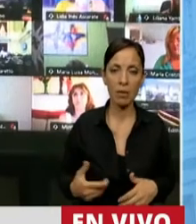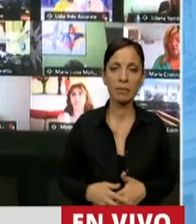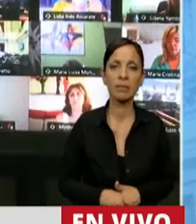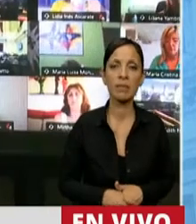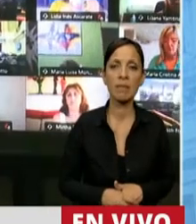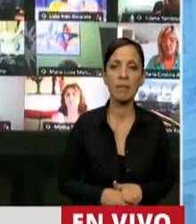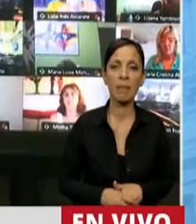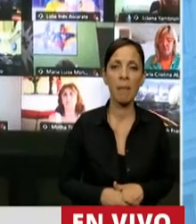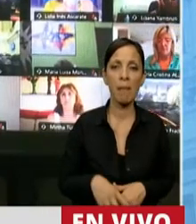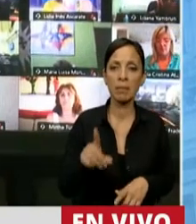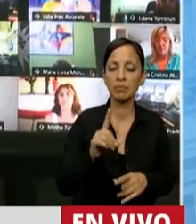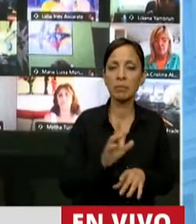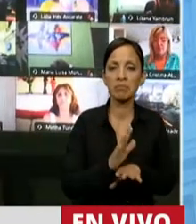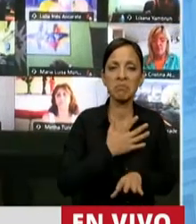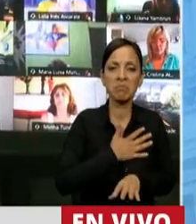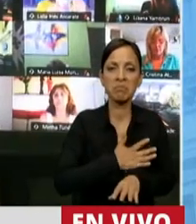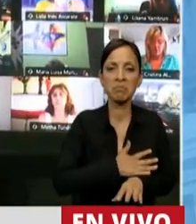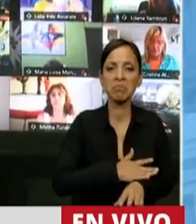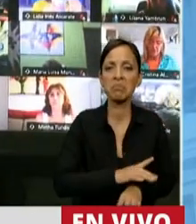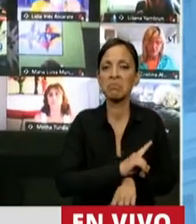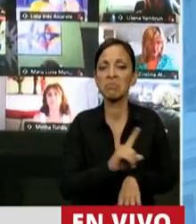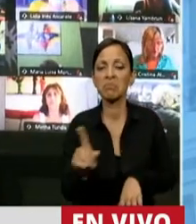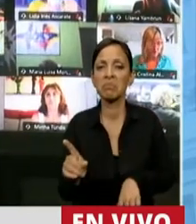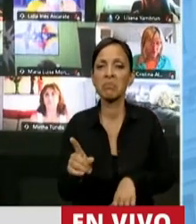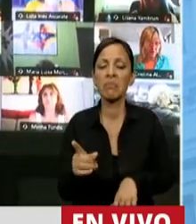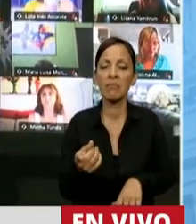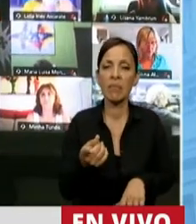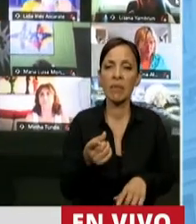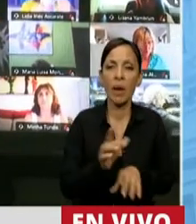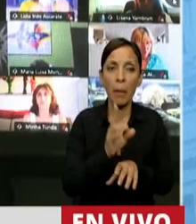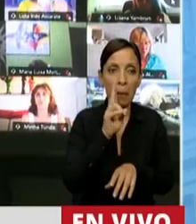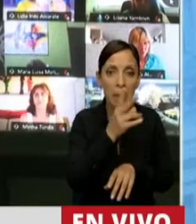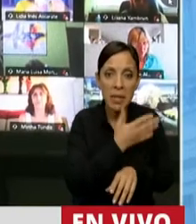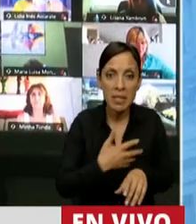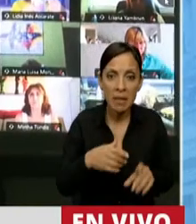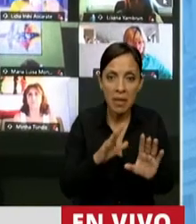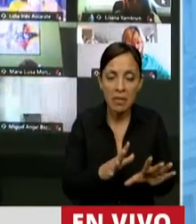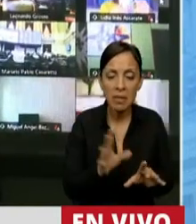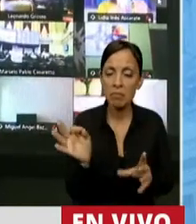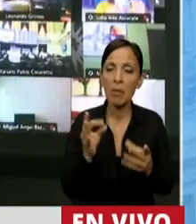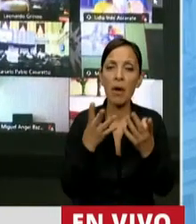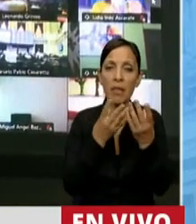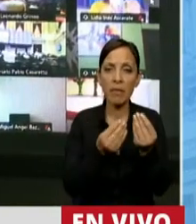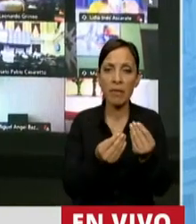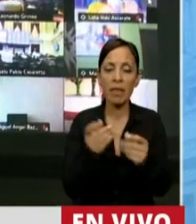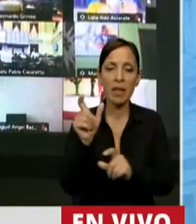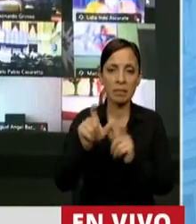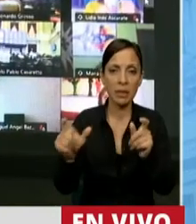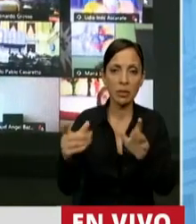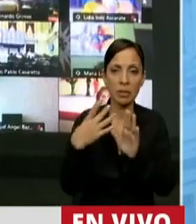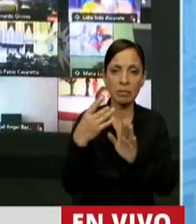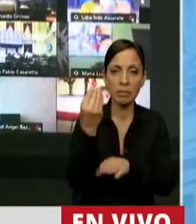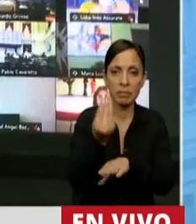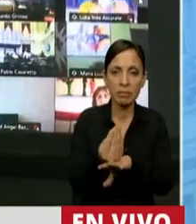que no se allana ante la voluntad de un presidente, sino que defiende a quienes lo votaron, que defiende